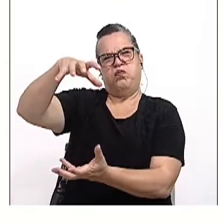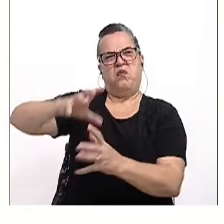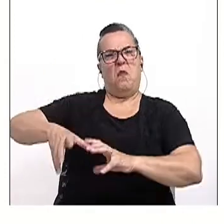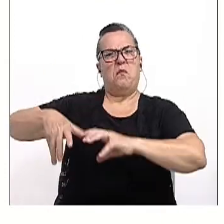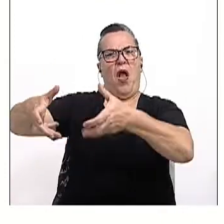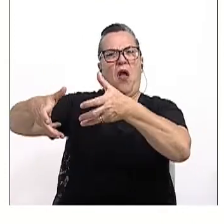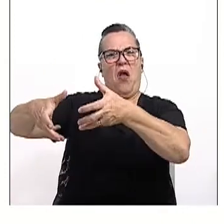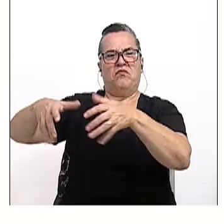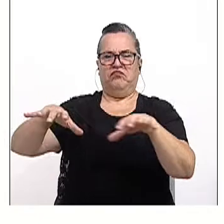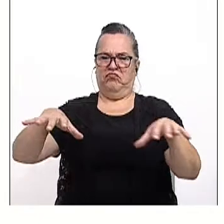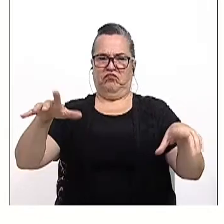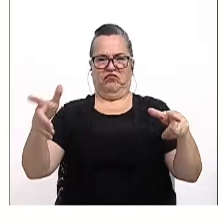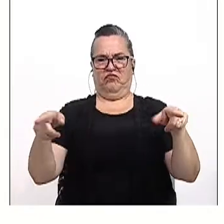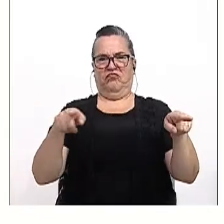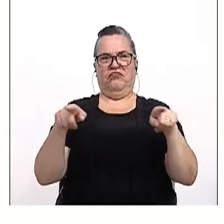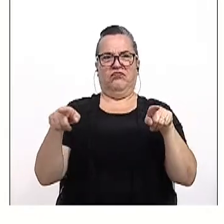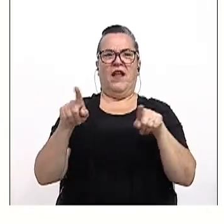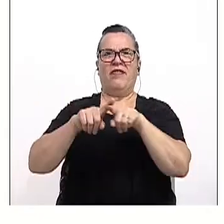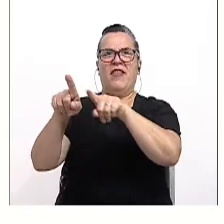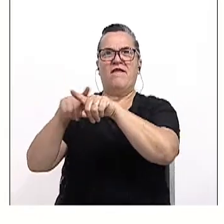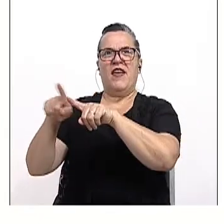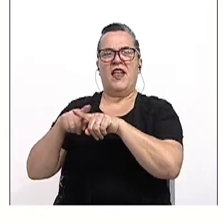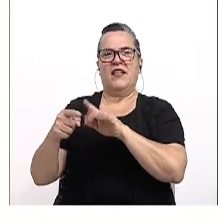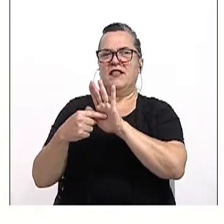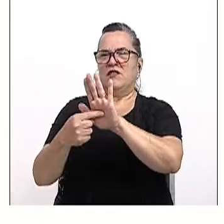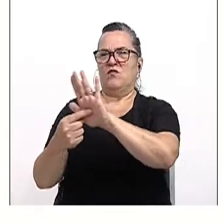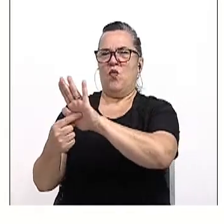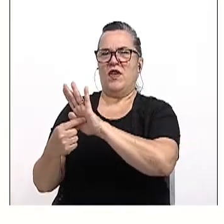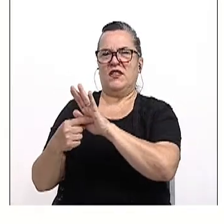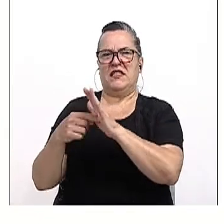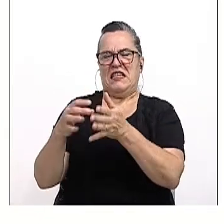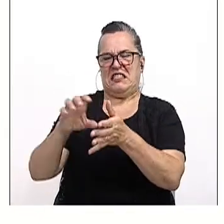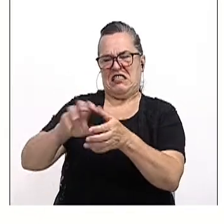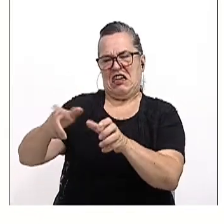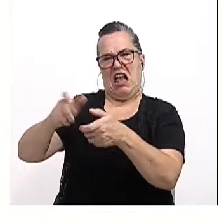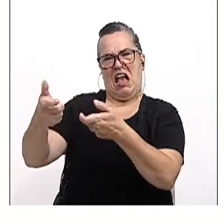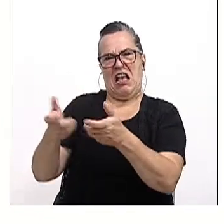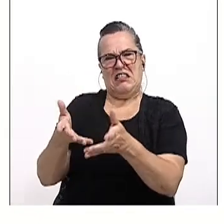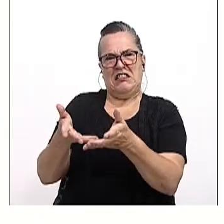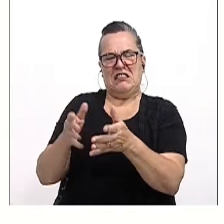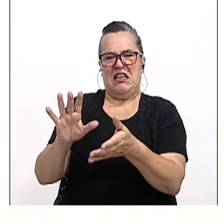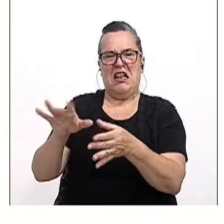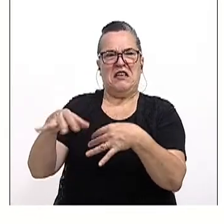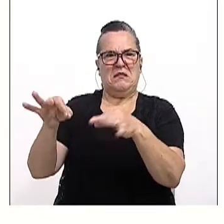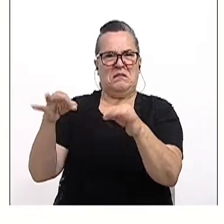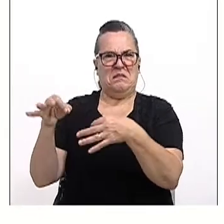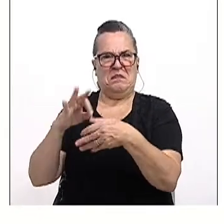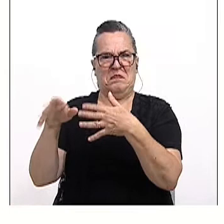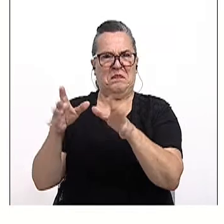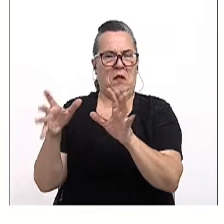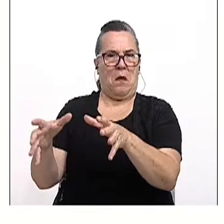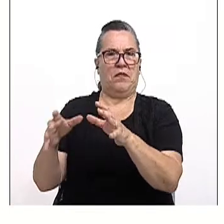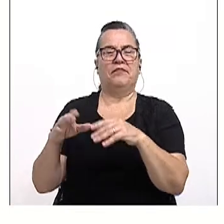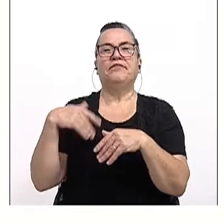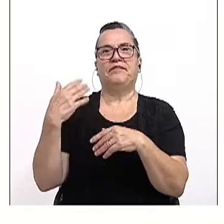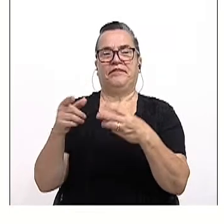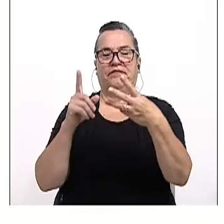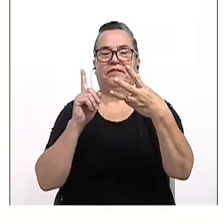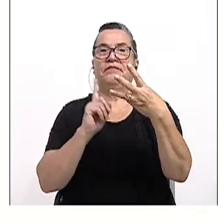basura, ¿verdad? Con diferentes muestras, cáscaras, papel y demás. Siguiente